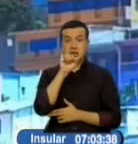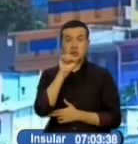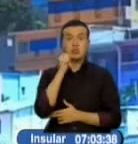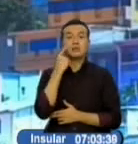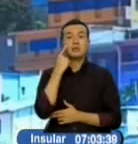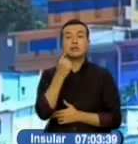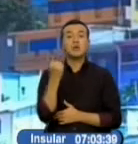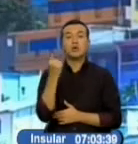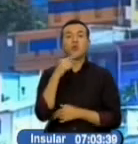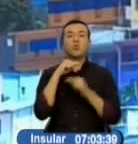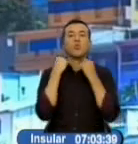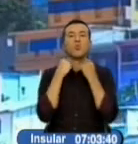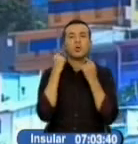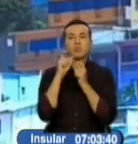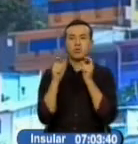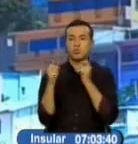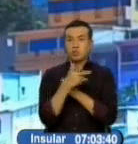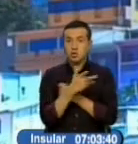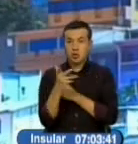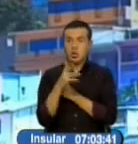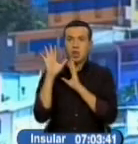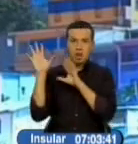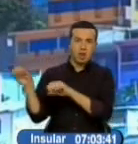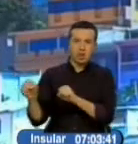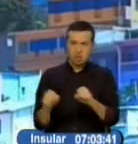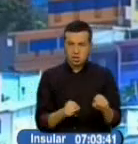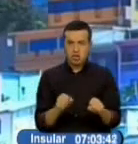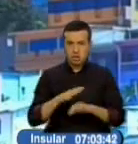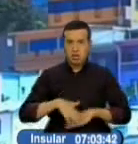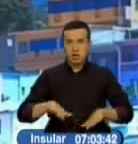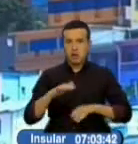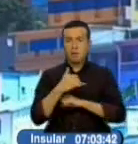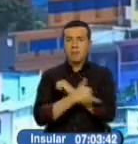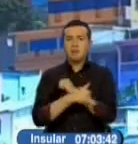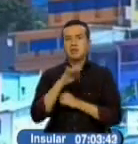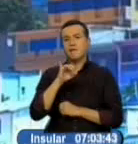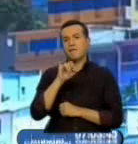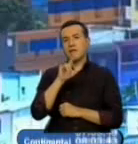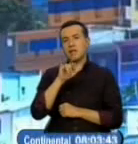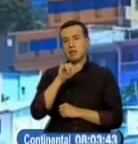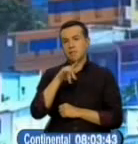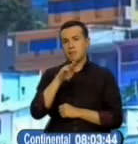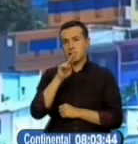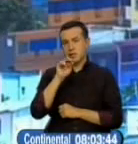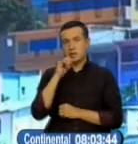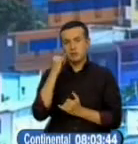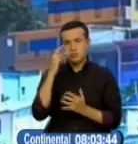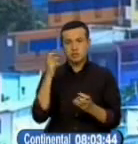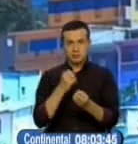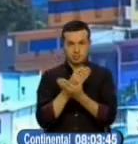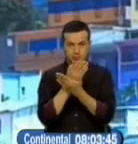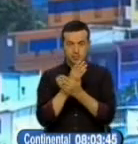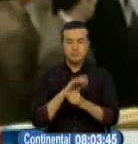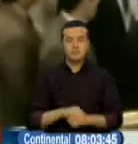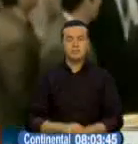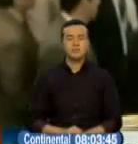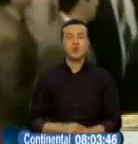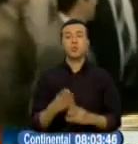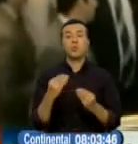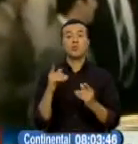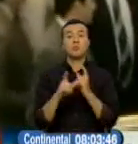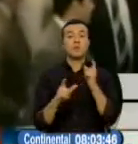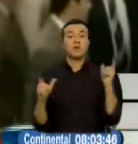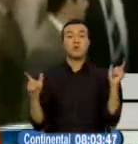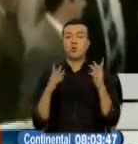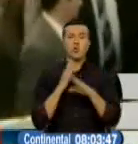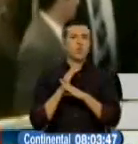un video de un sacerdote y varios fieles secuestrados en Filipinas. Más noticias en el siguiente resumen. Cientos de manifestantes